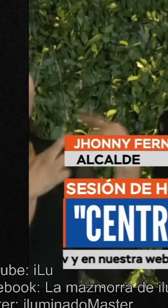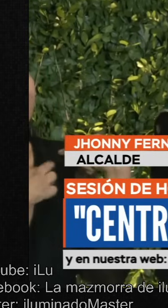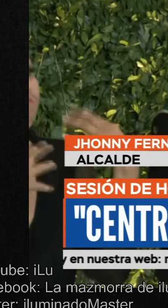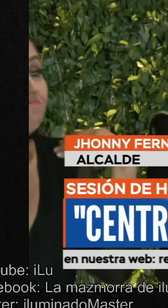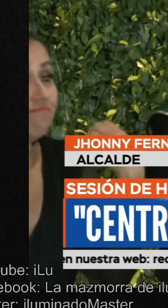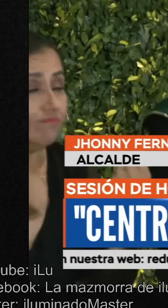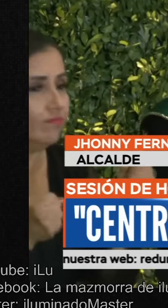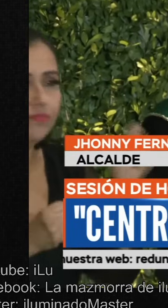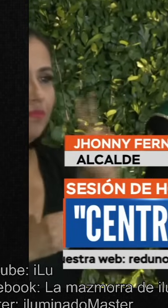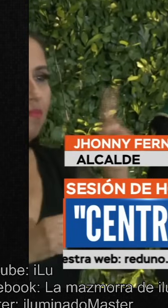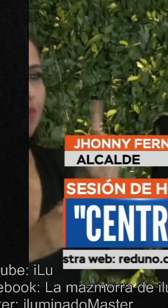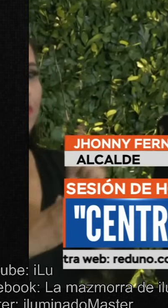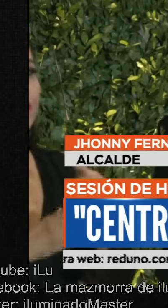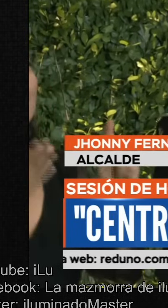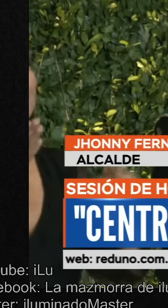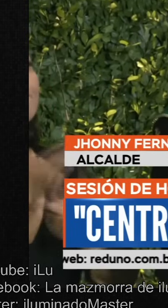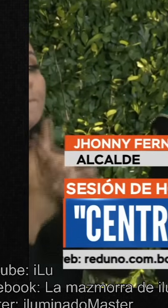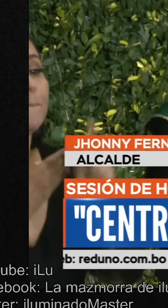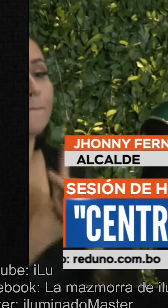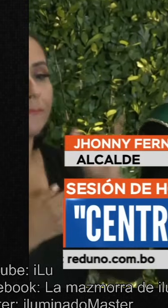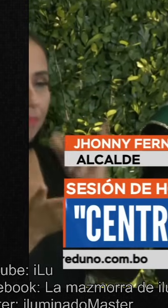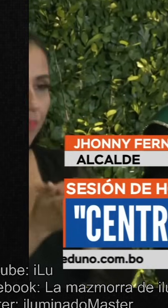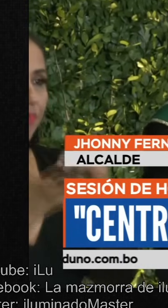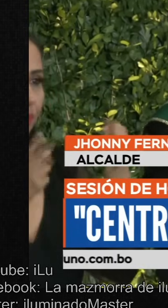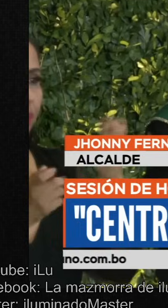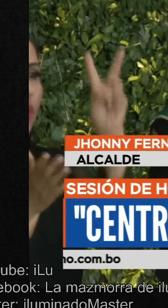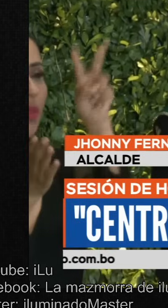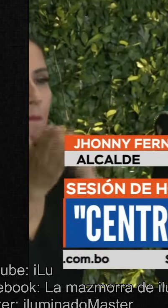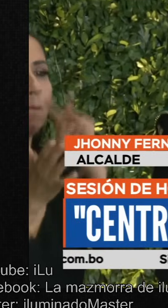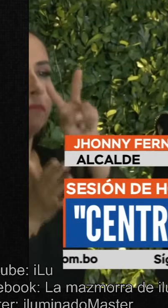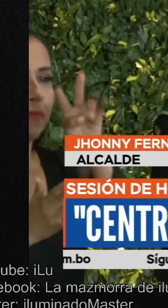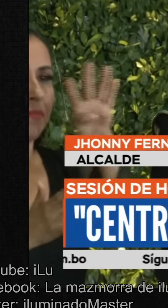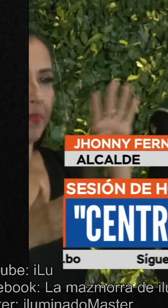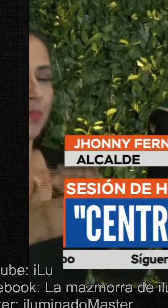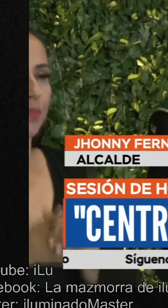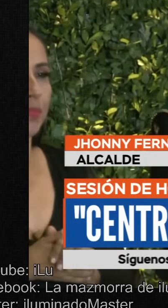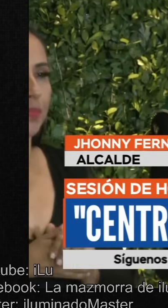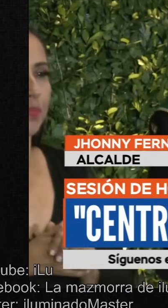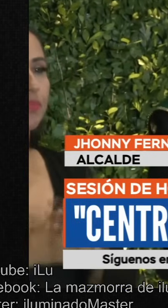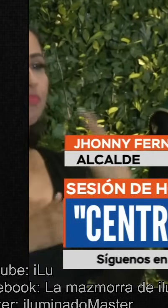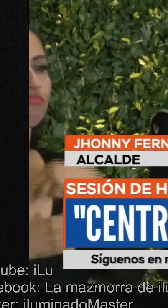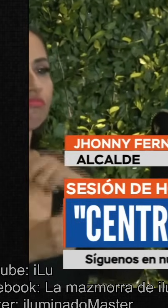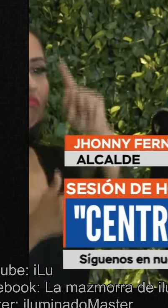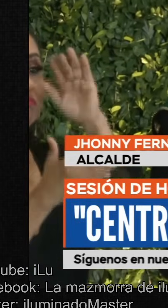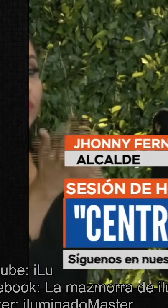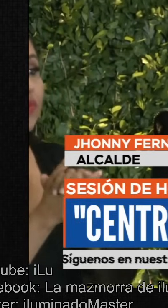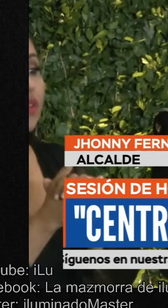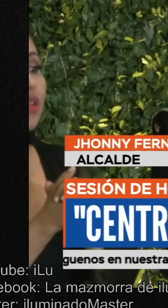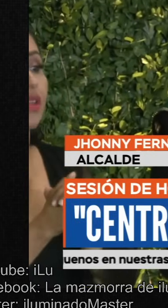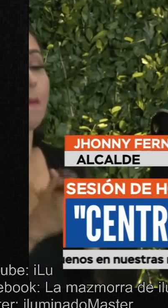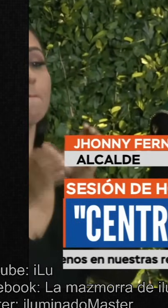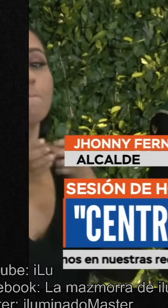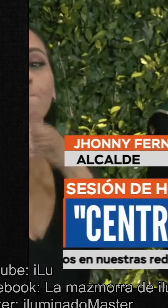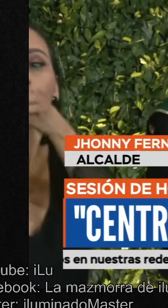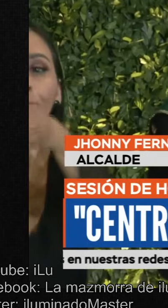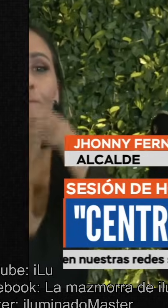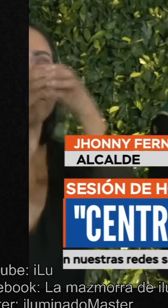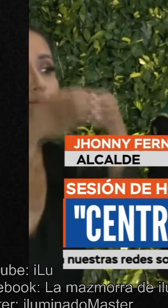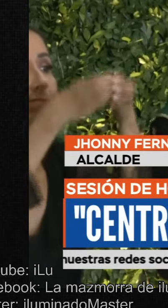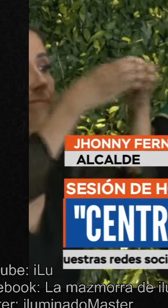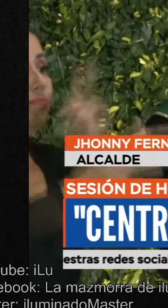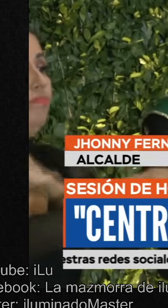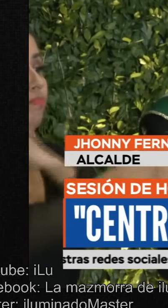curar, la tarea es prevenir. Y este 2024 hemos apostado por los consultorios móviles,